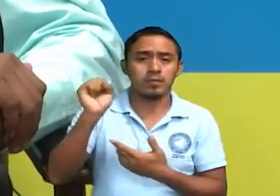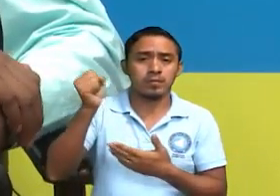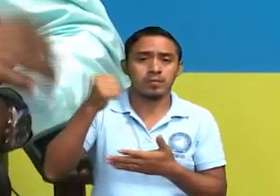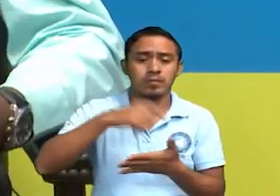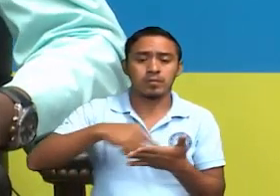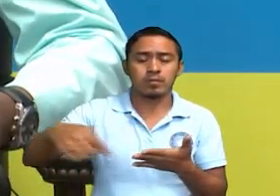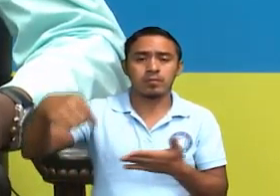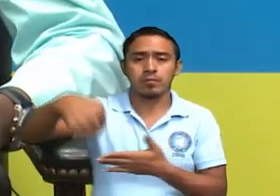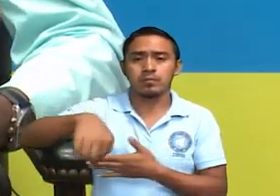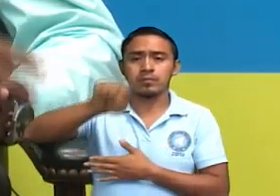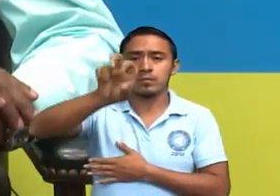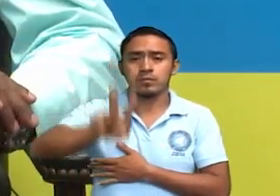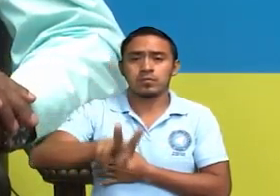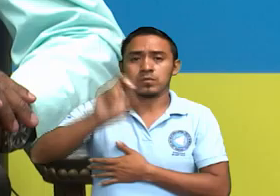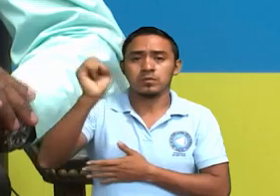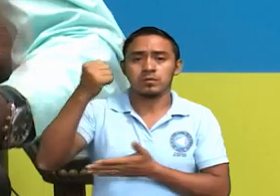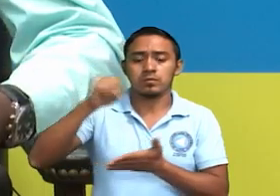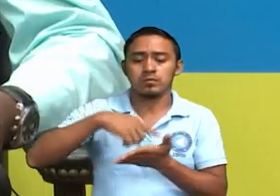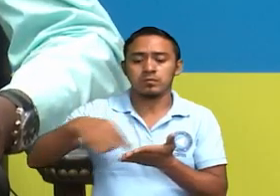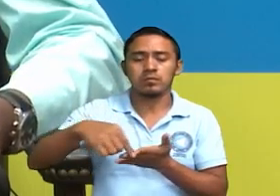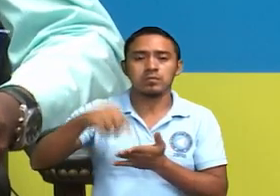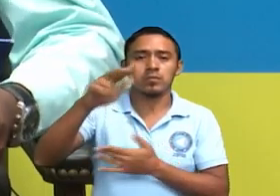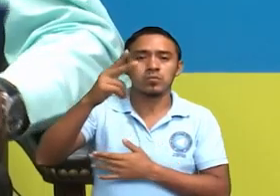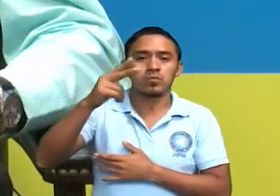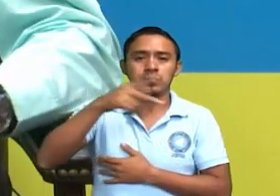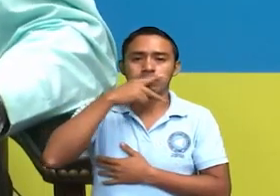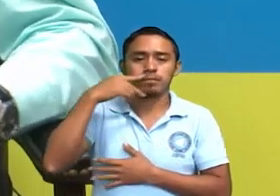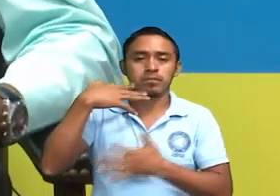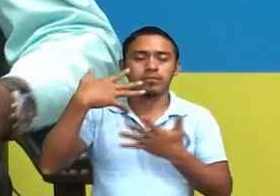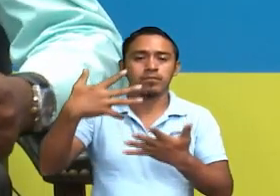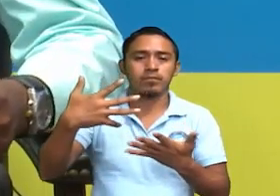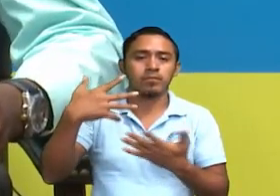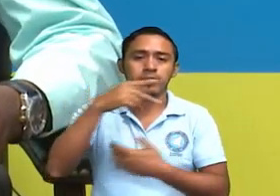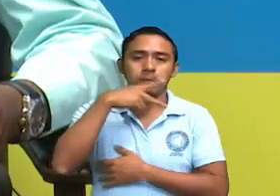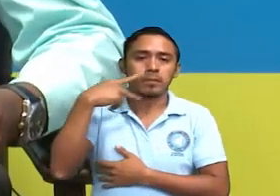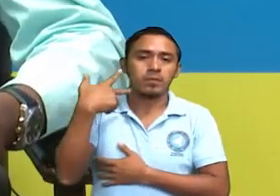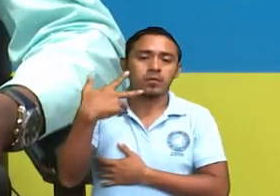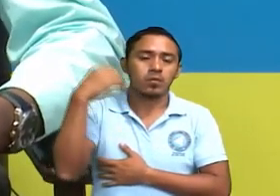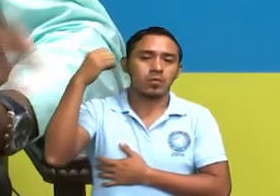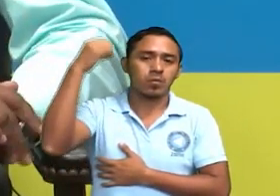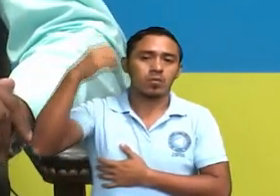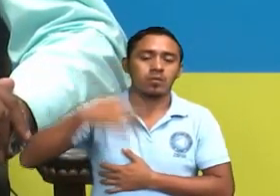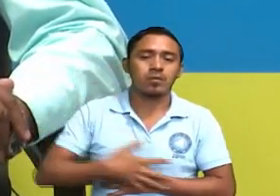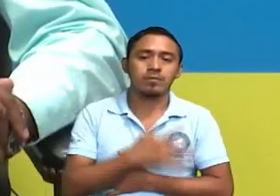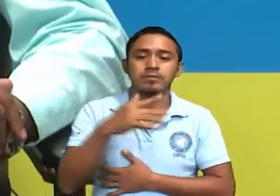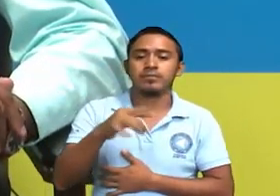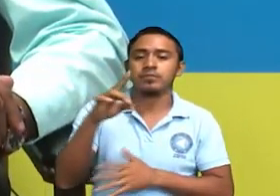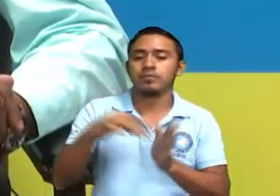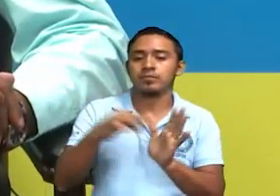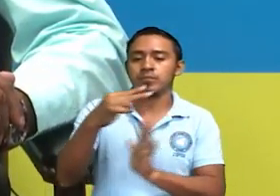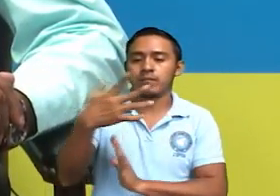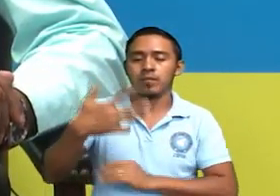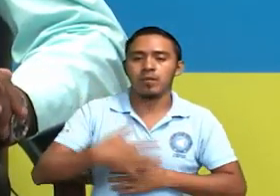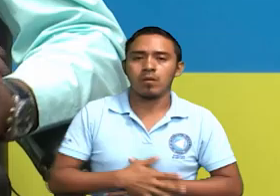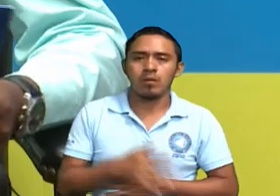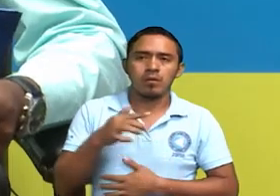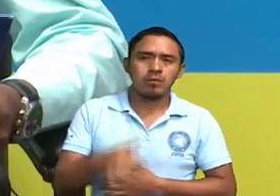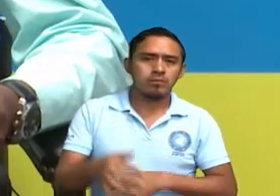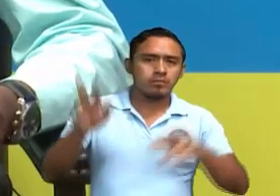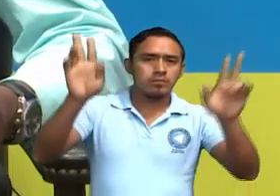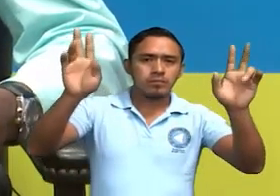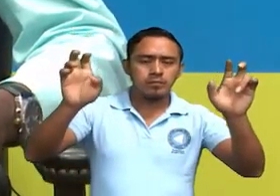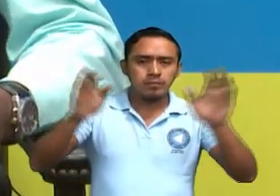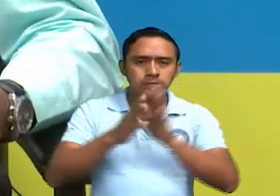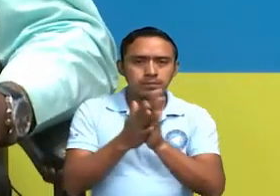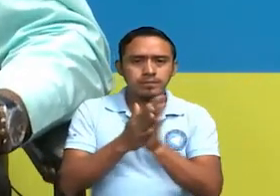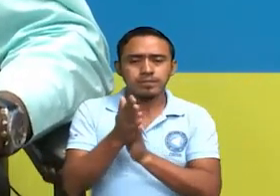hoy, la segunda semana del mes de julio, 8 de julio del año 2019. Le tenemos preparado un tema